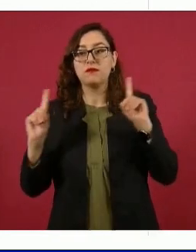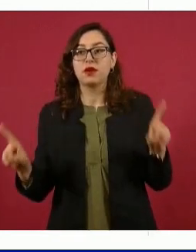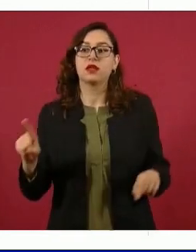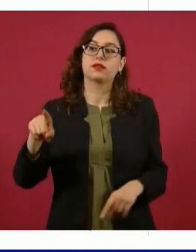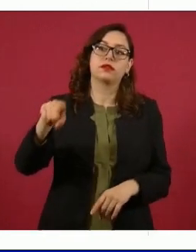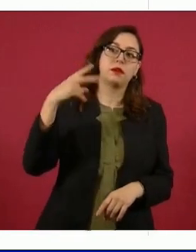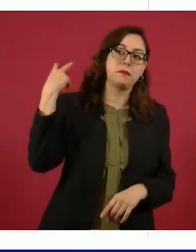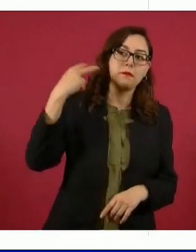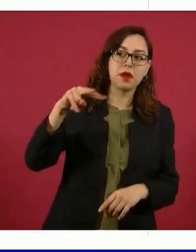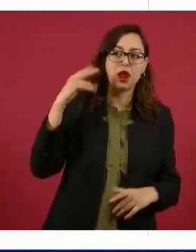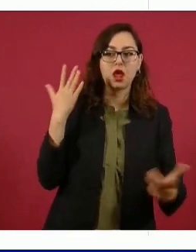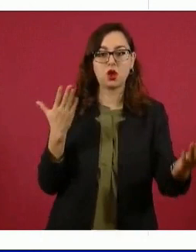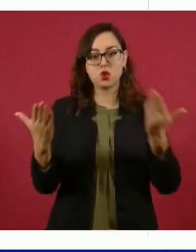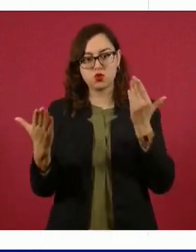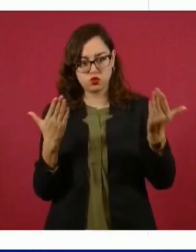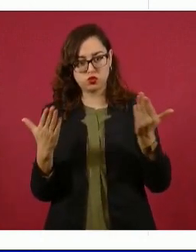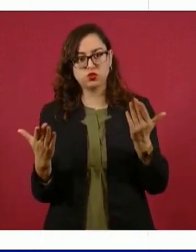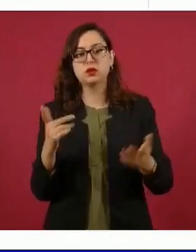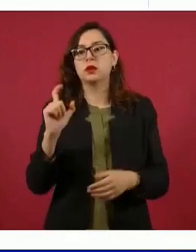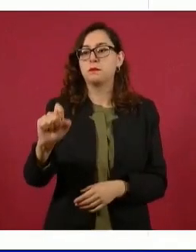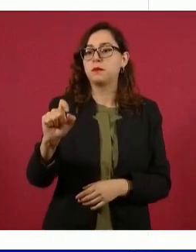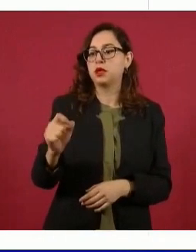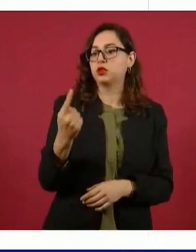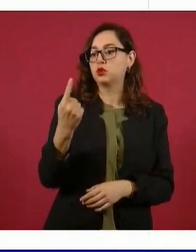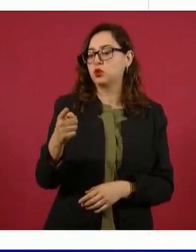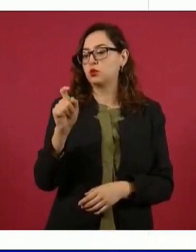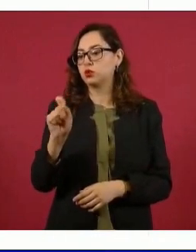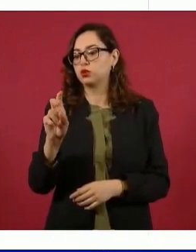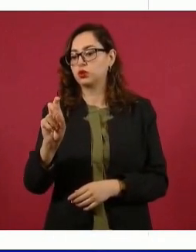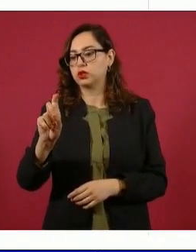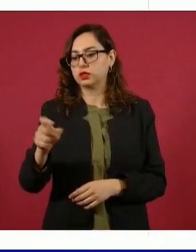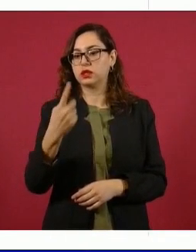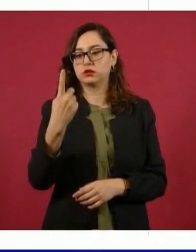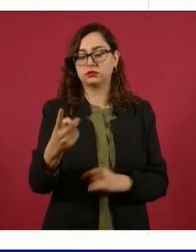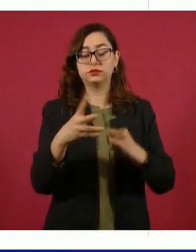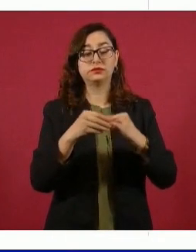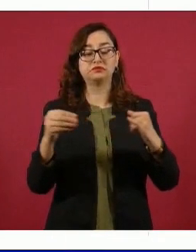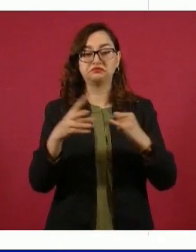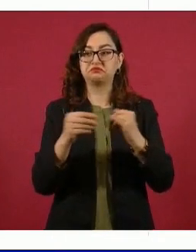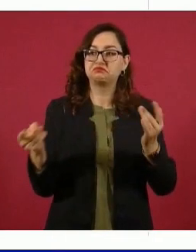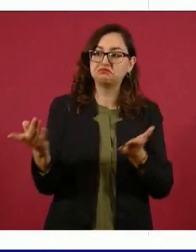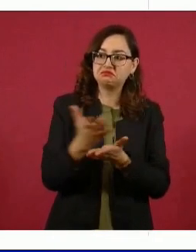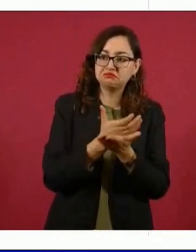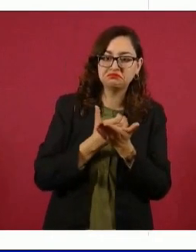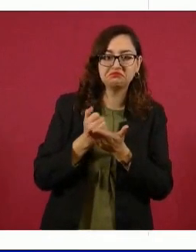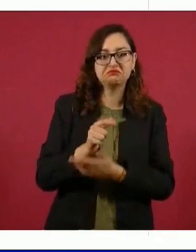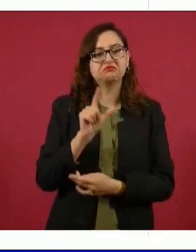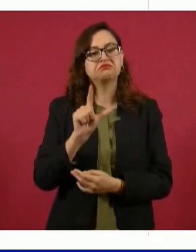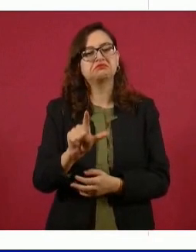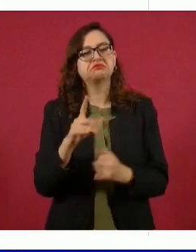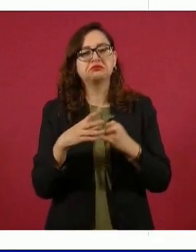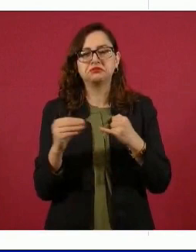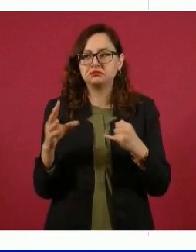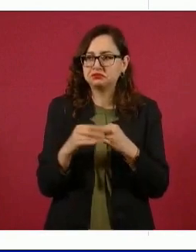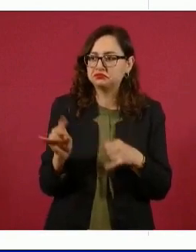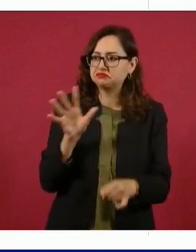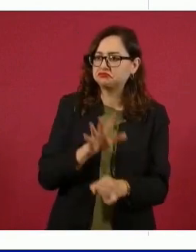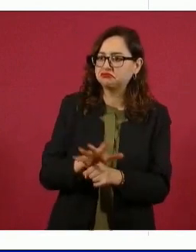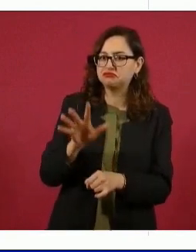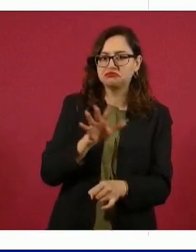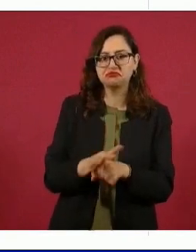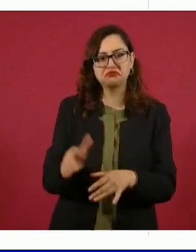con un precio de 21 pesos 31 centavos y un margen de 17 centavos, la más económica. Y en el